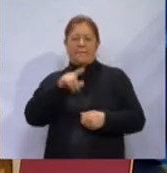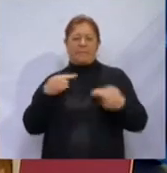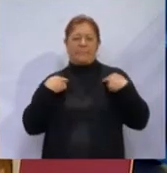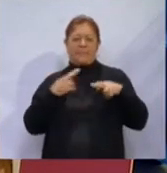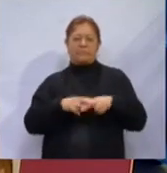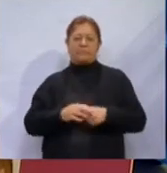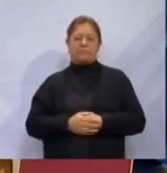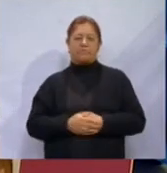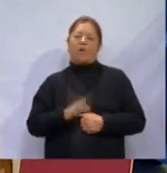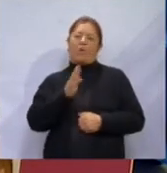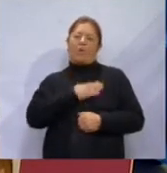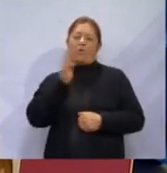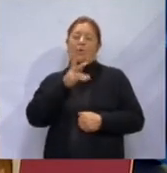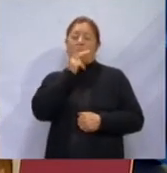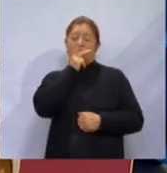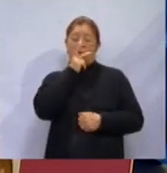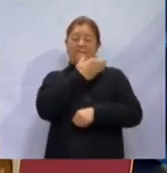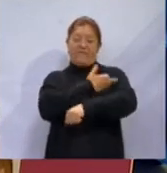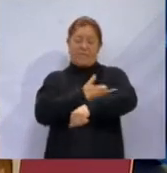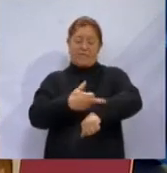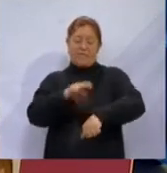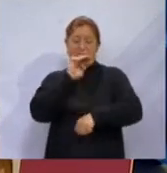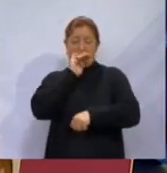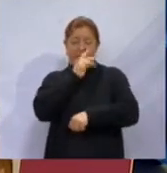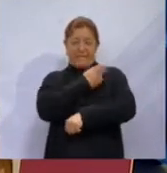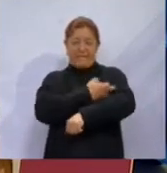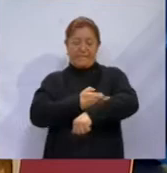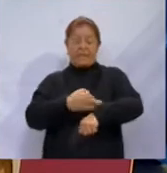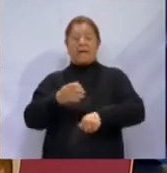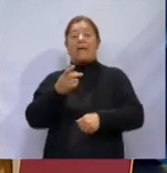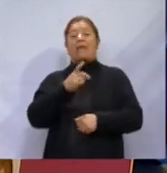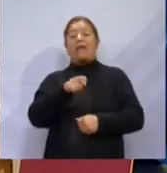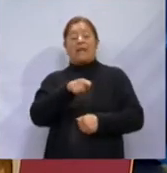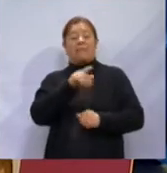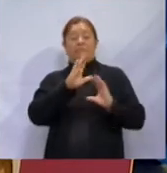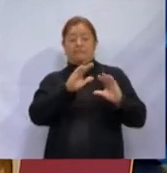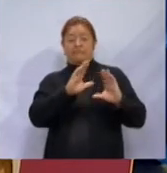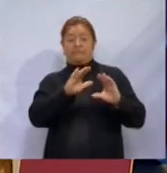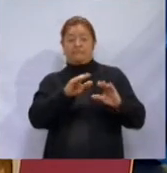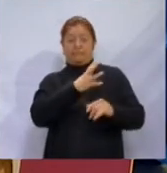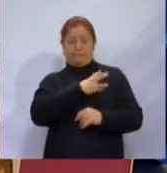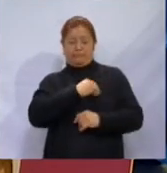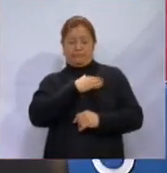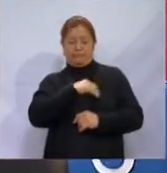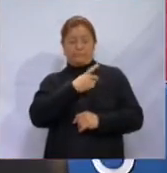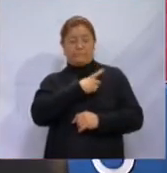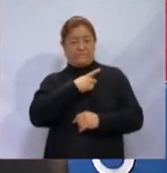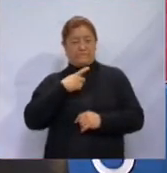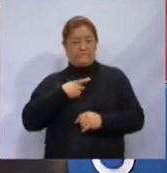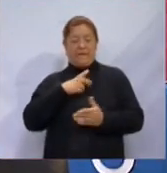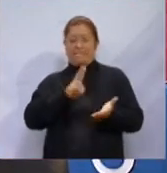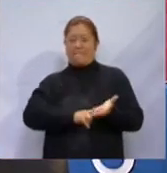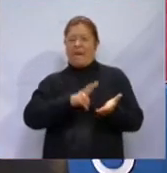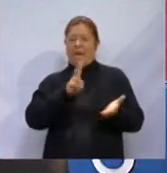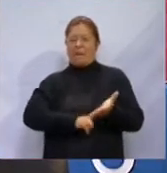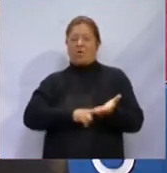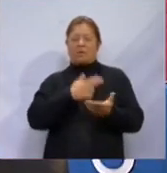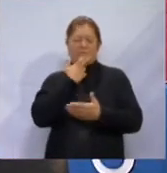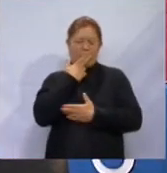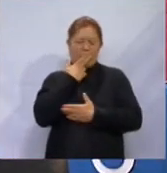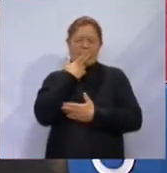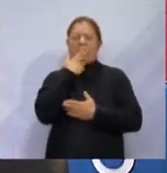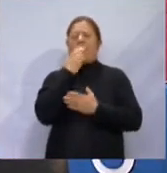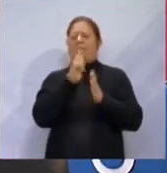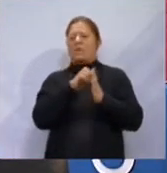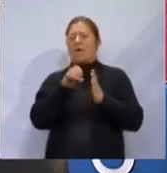los padres de familia debemos de inculcar a nuestros hijos los valores necesarios como